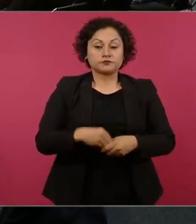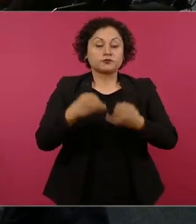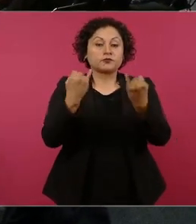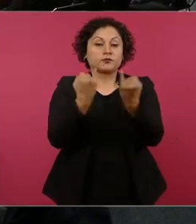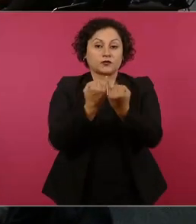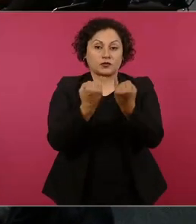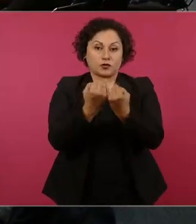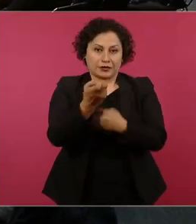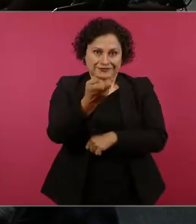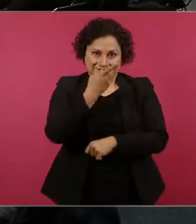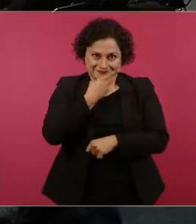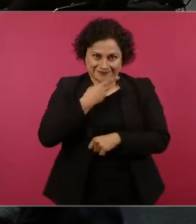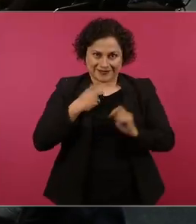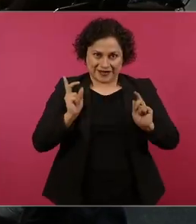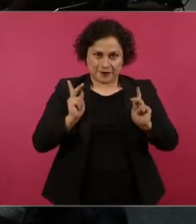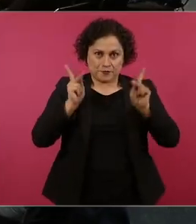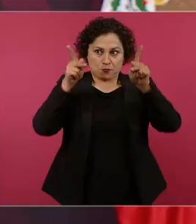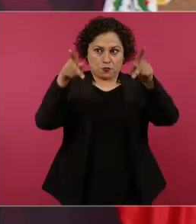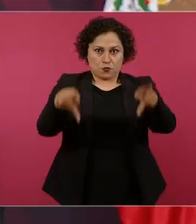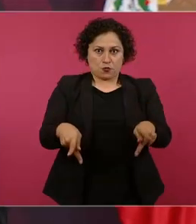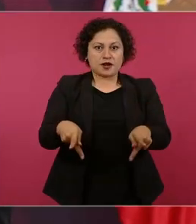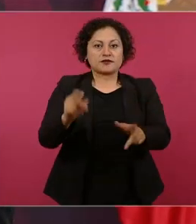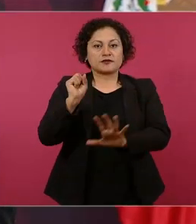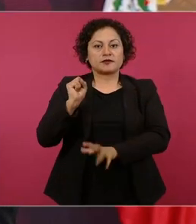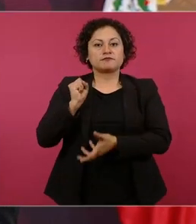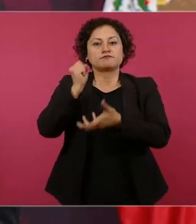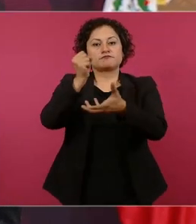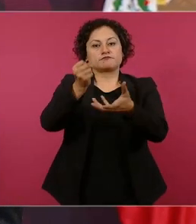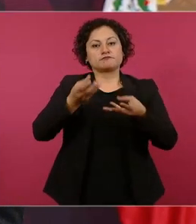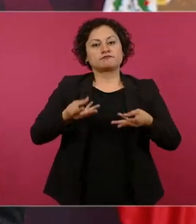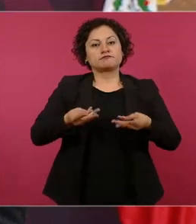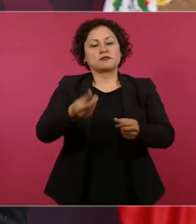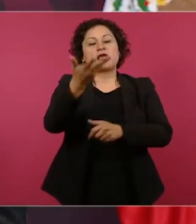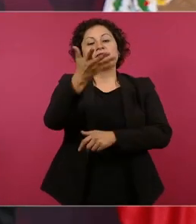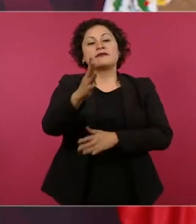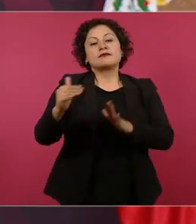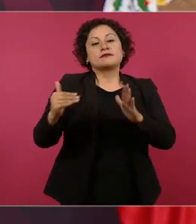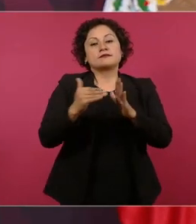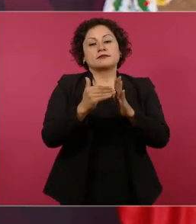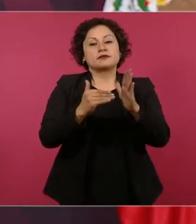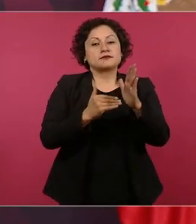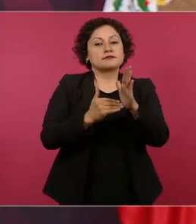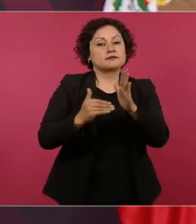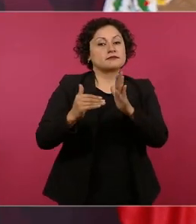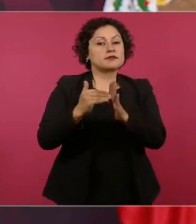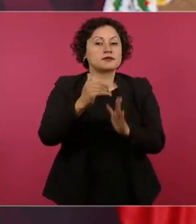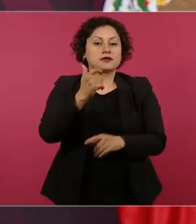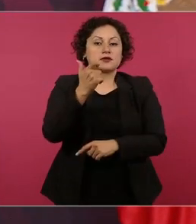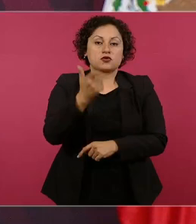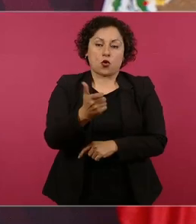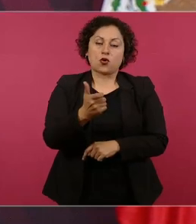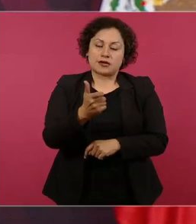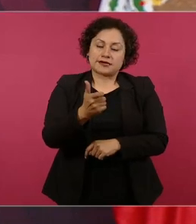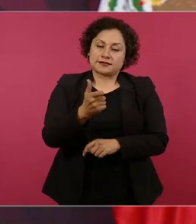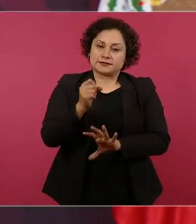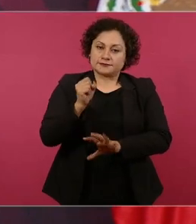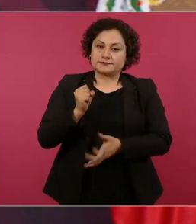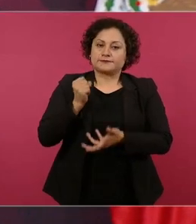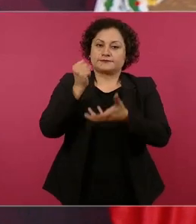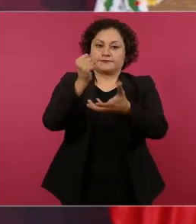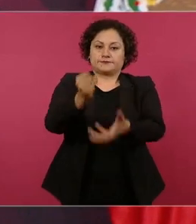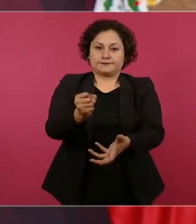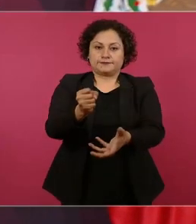significa una inversión de más de 10,00 millones eh lo querían lo tenían proyectado